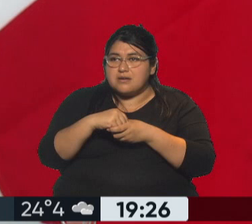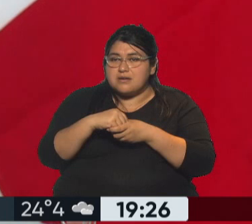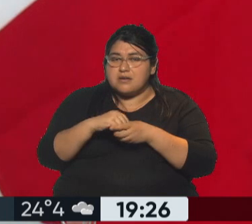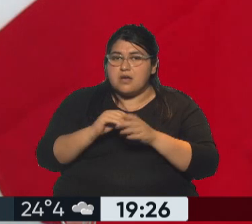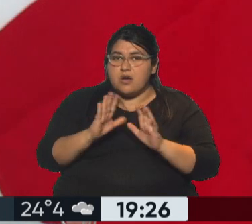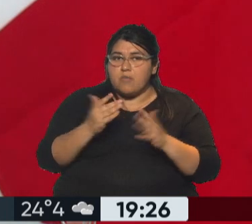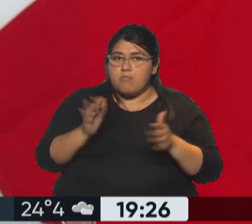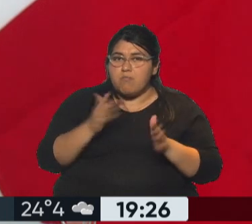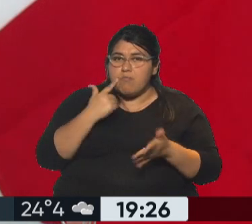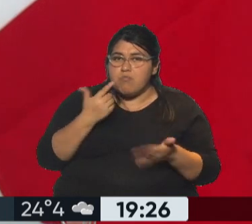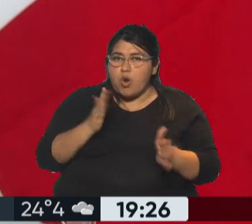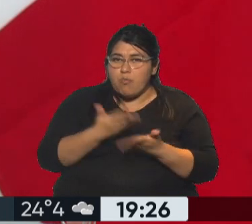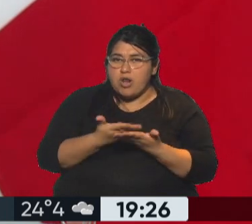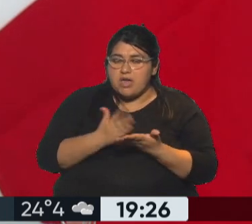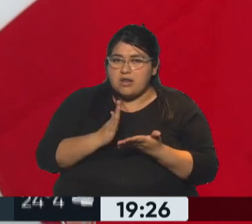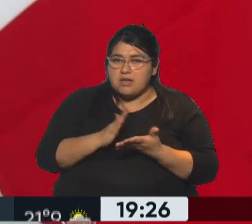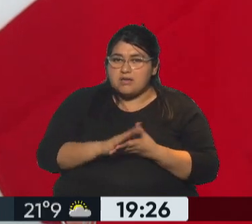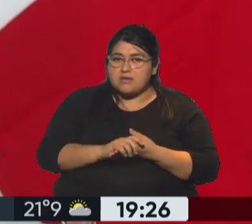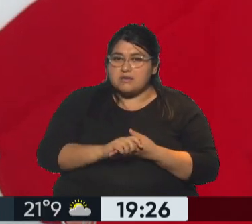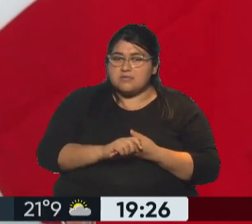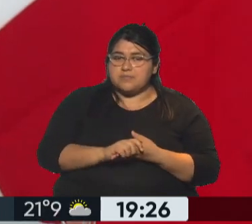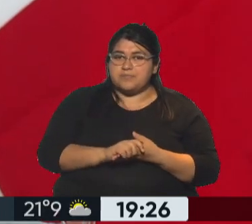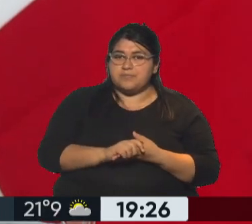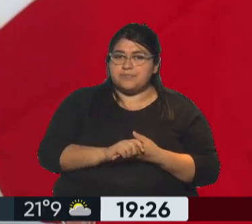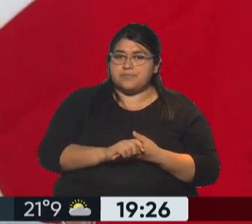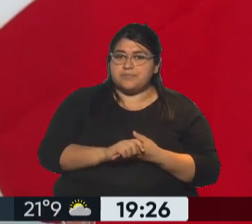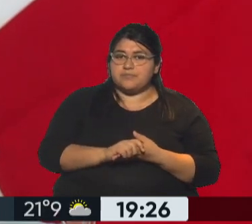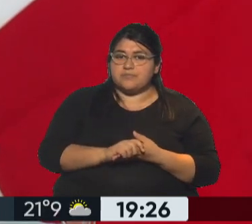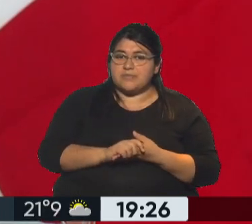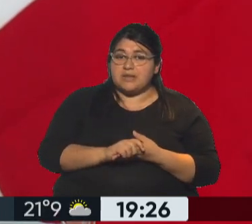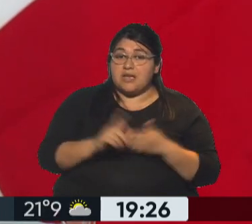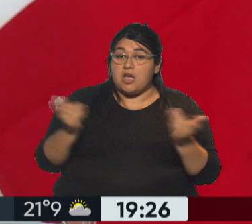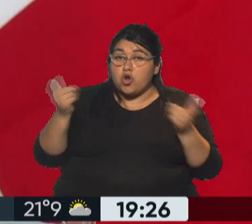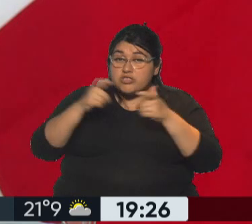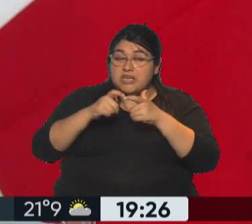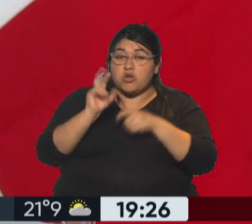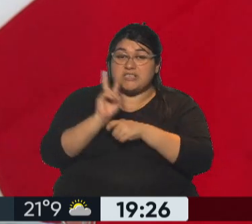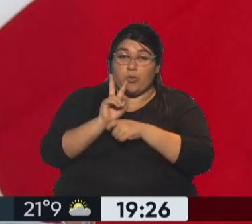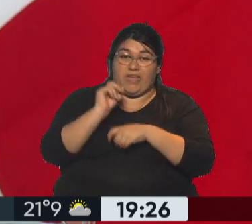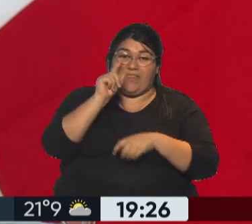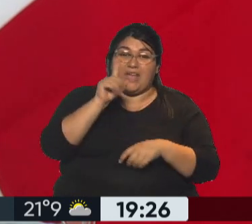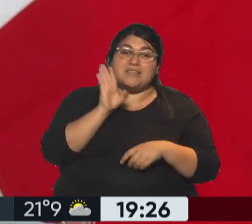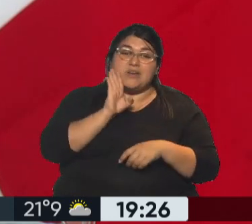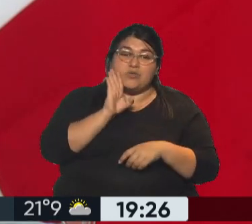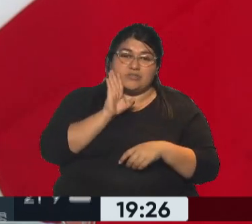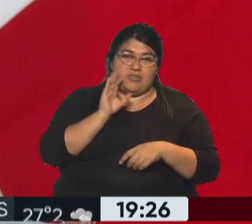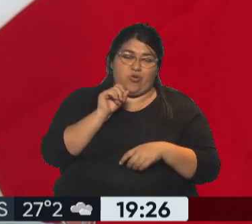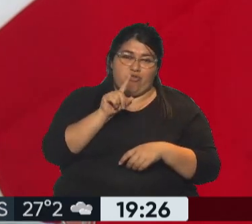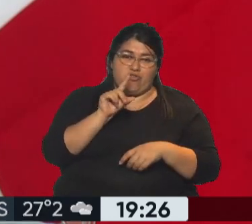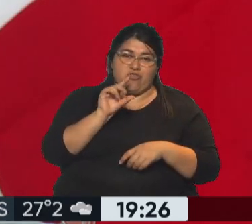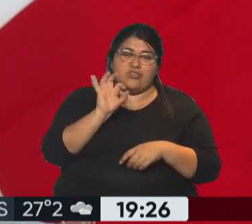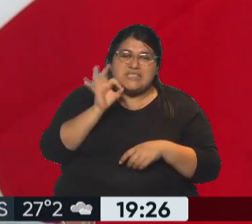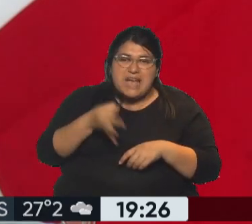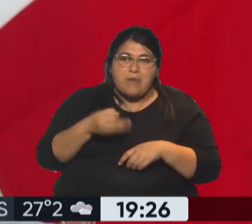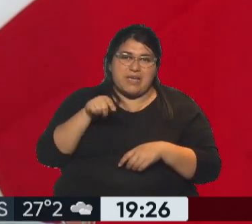otro aspecto que es político y derechos civiles? El Consejo de Seguridad de los Estados Unidos sabe perfectamente mi posición en este punto